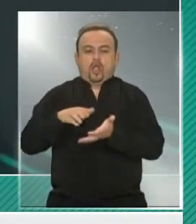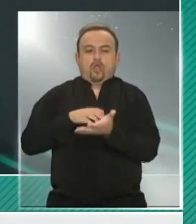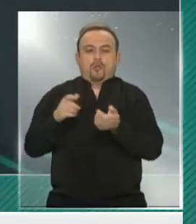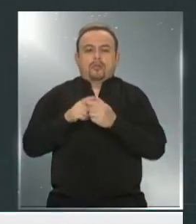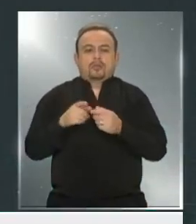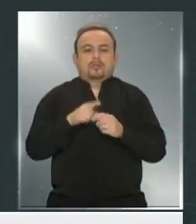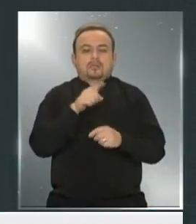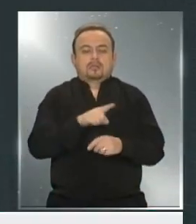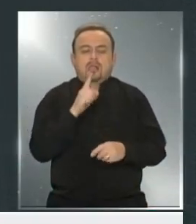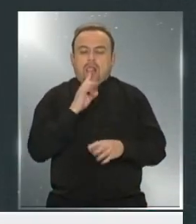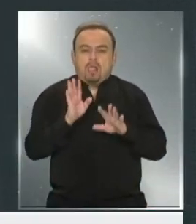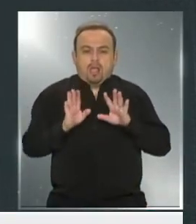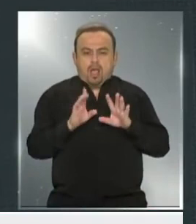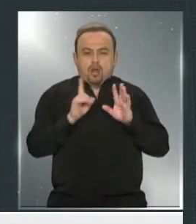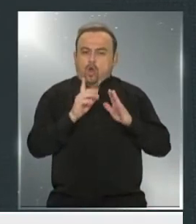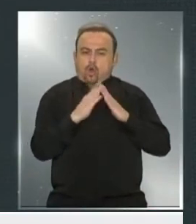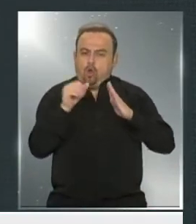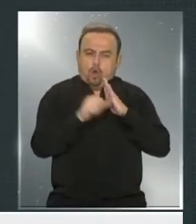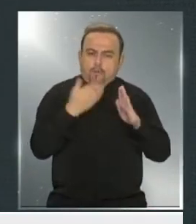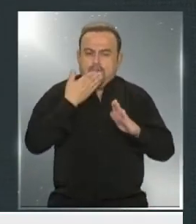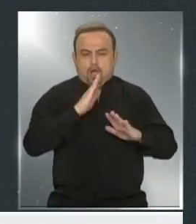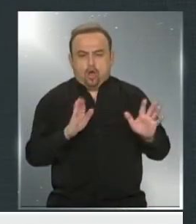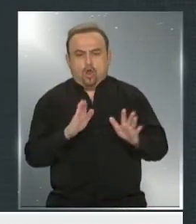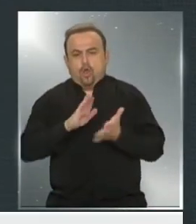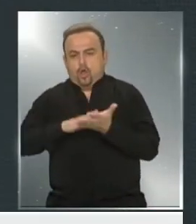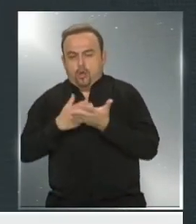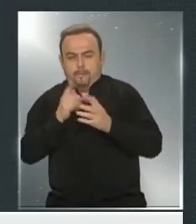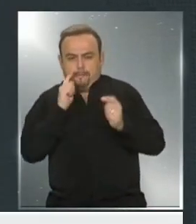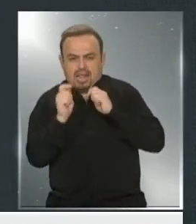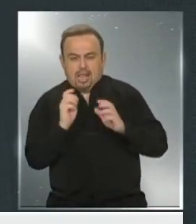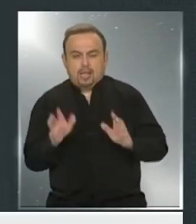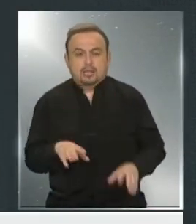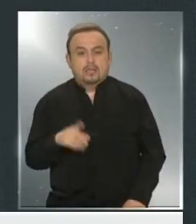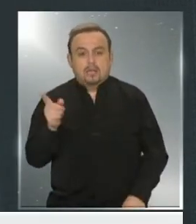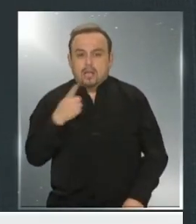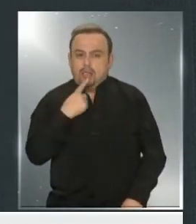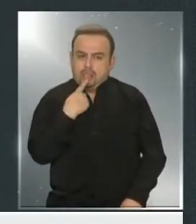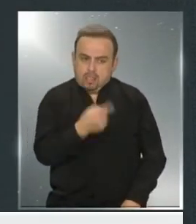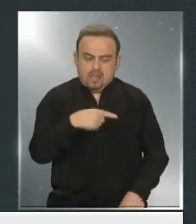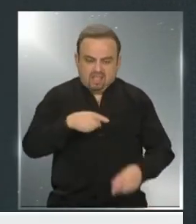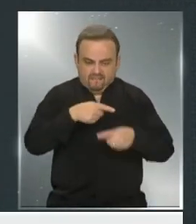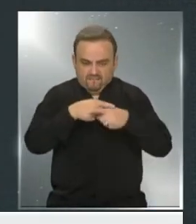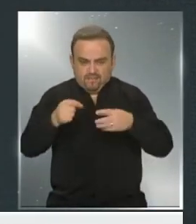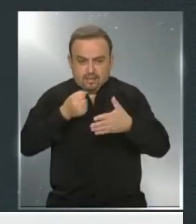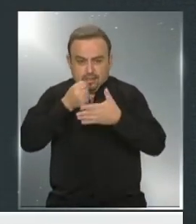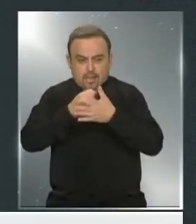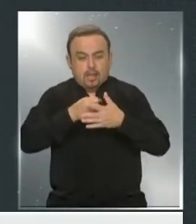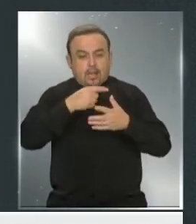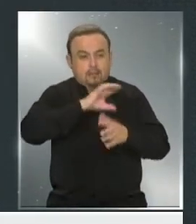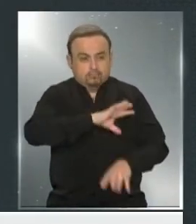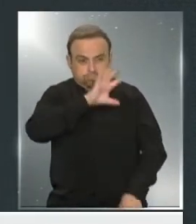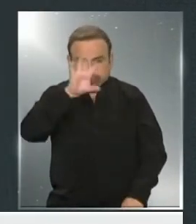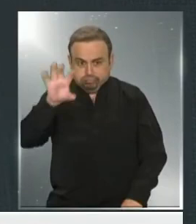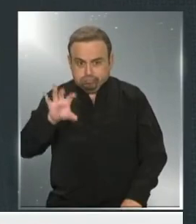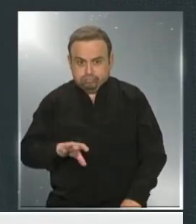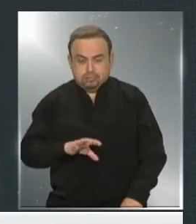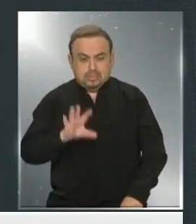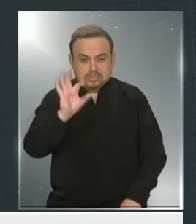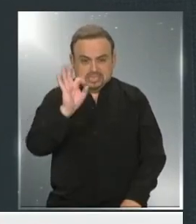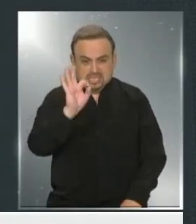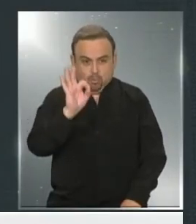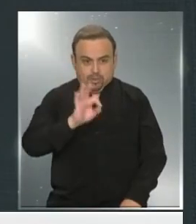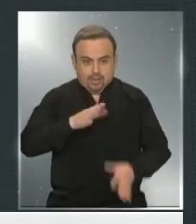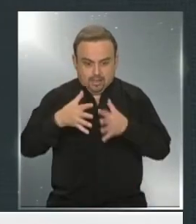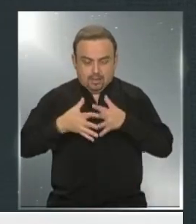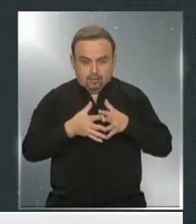porque tenían sus aprensiones en términos sanitarios y eso ocurrió este fin de semana en varios estados de los 50 estados